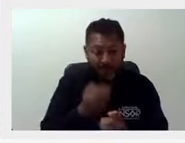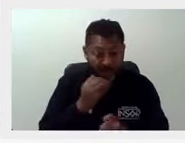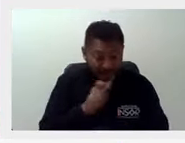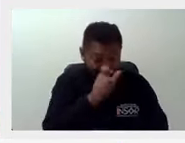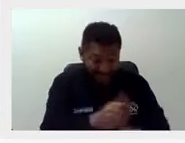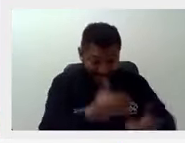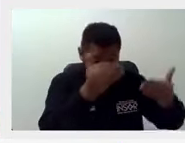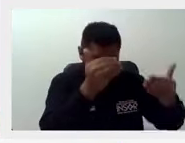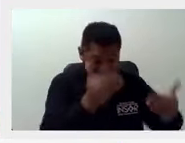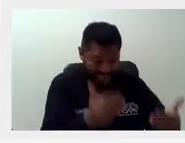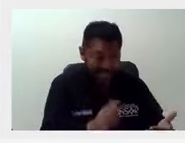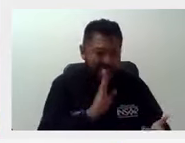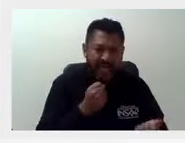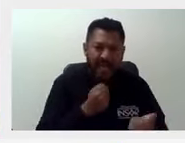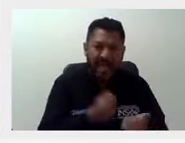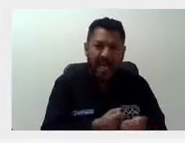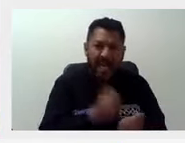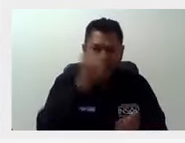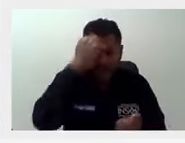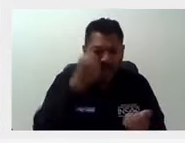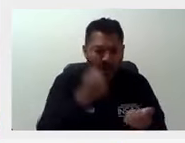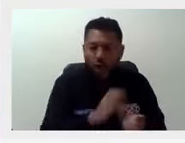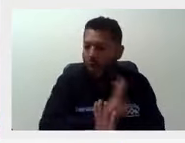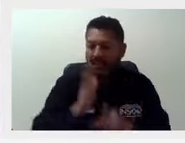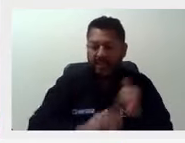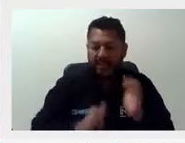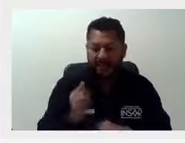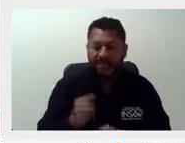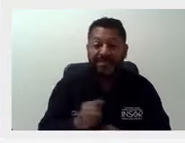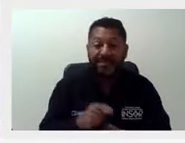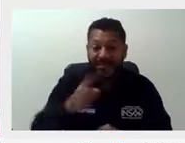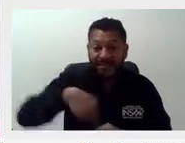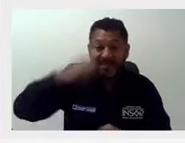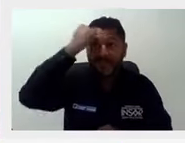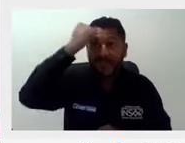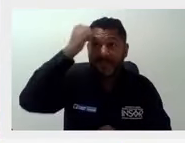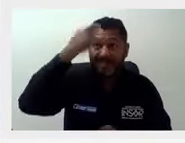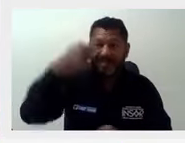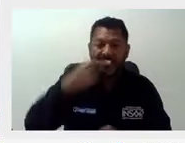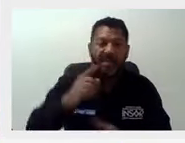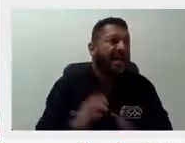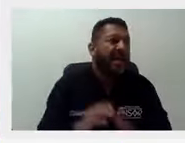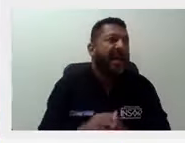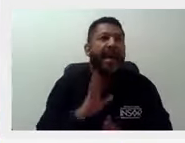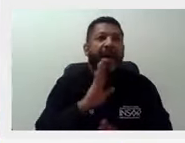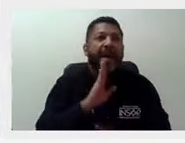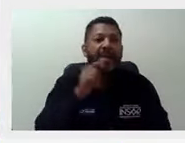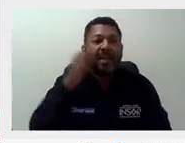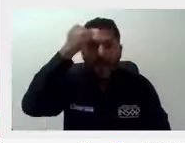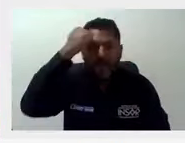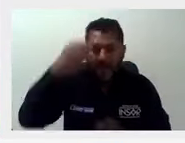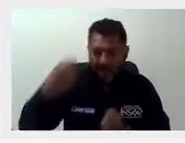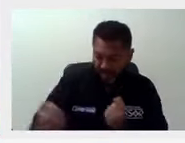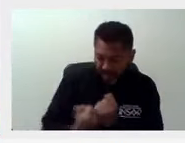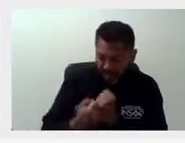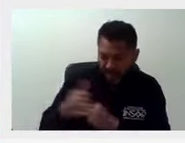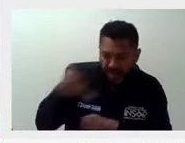Entonces muchas maestras nos decían, no, pues a mí la única que me ha llamado es la maestra de apoyo, ¿sí? Y resulta